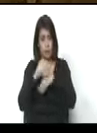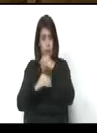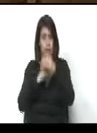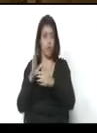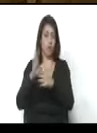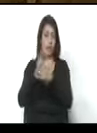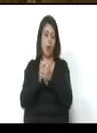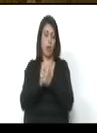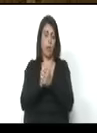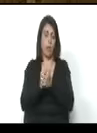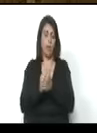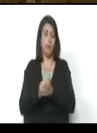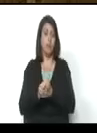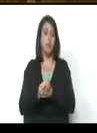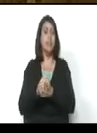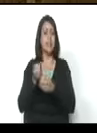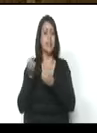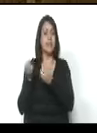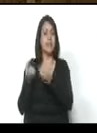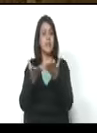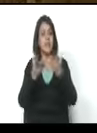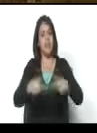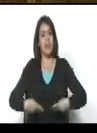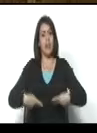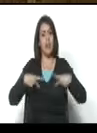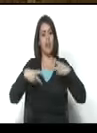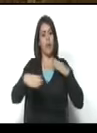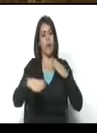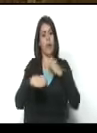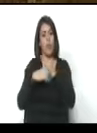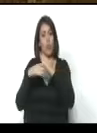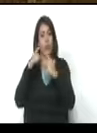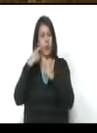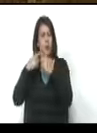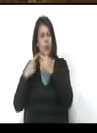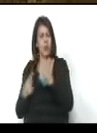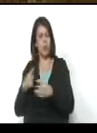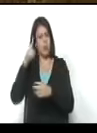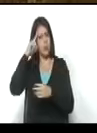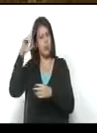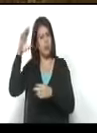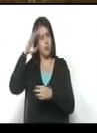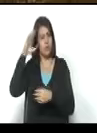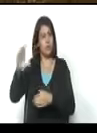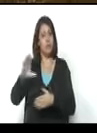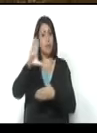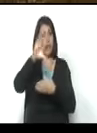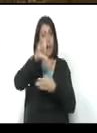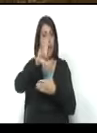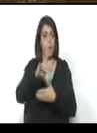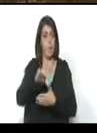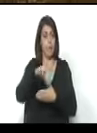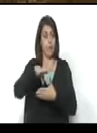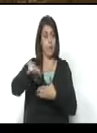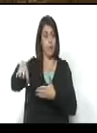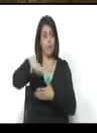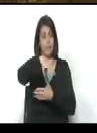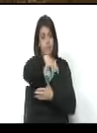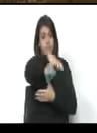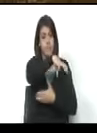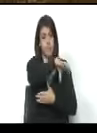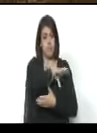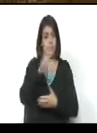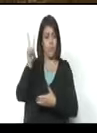amigo, ese antídoto de vida contra la sierpe que sueña América dividida, que sueña